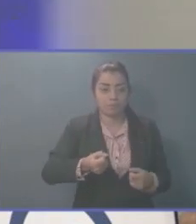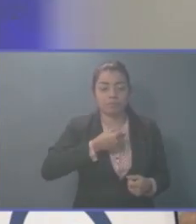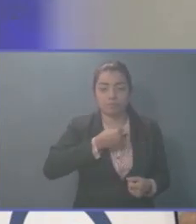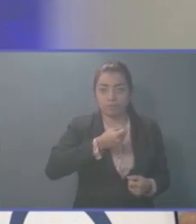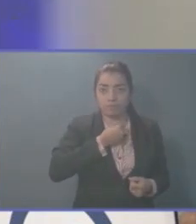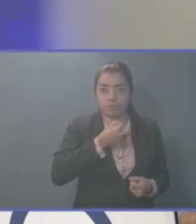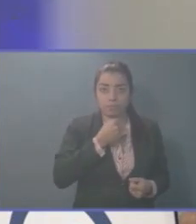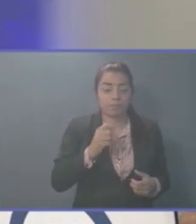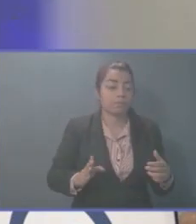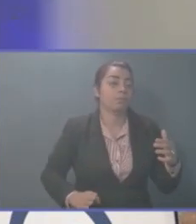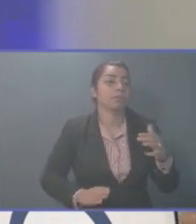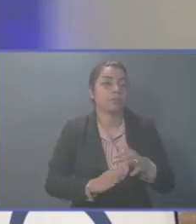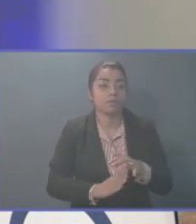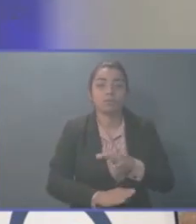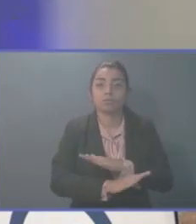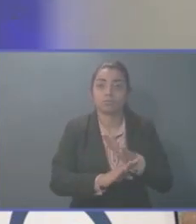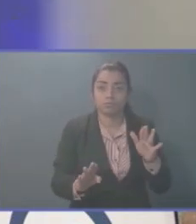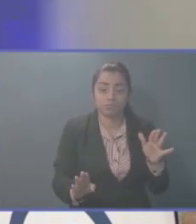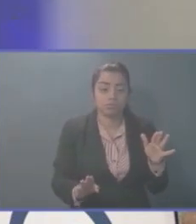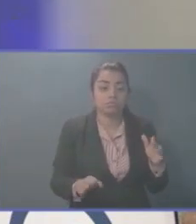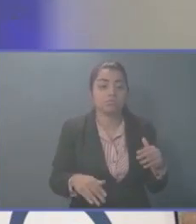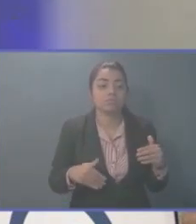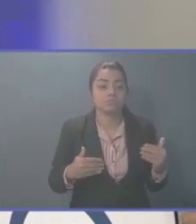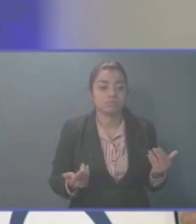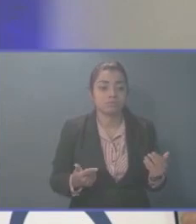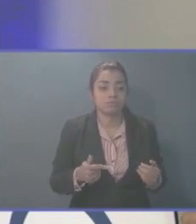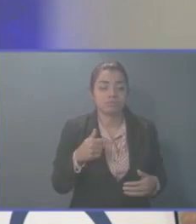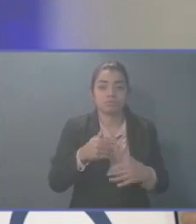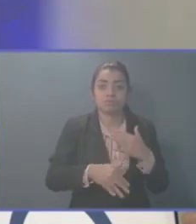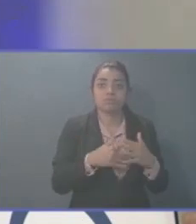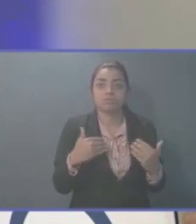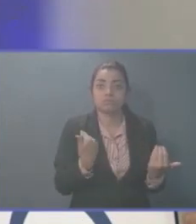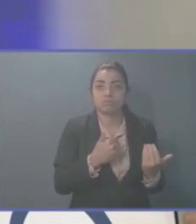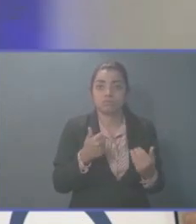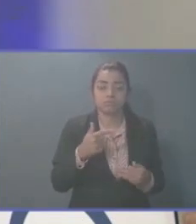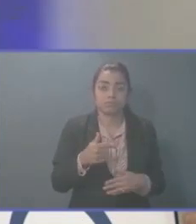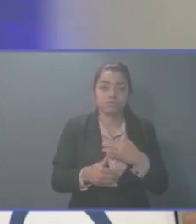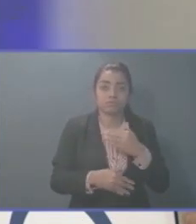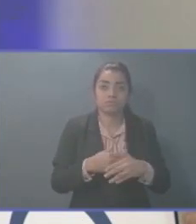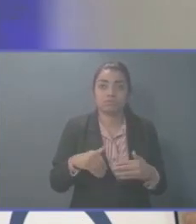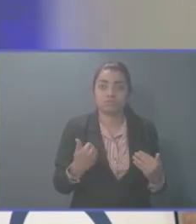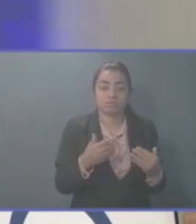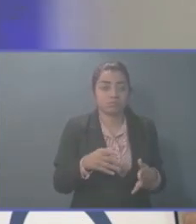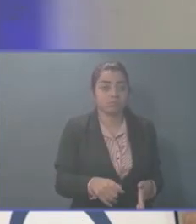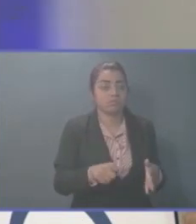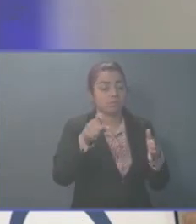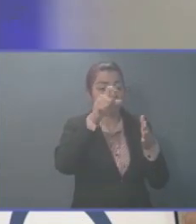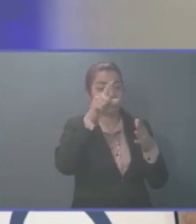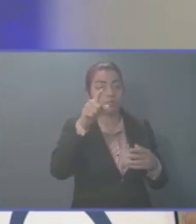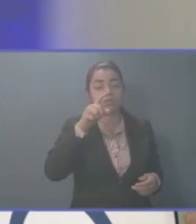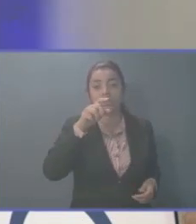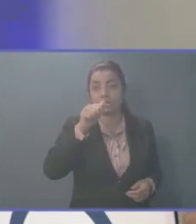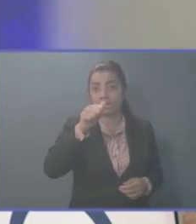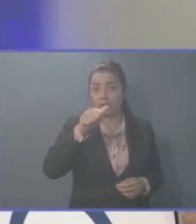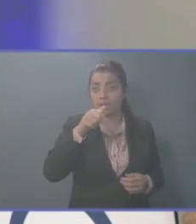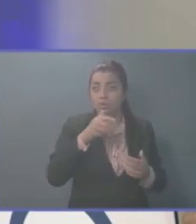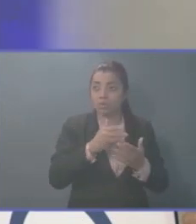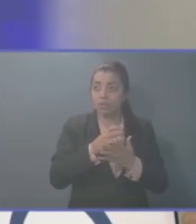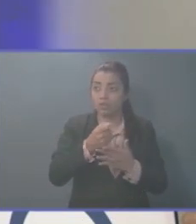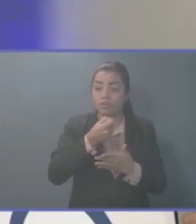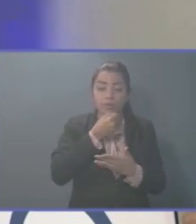se ocultó y se prefirió mejor llegar a un proceso ante el Instituto de Acceso a la Información